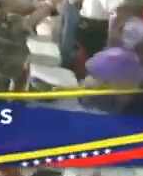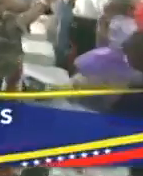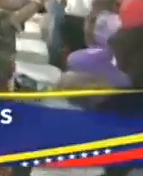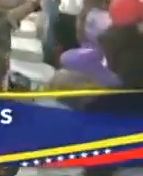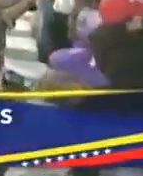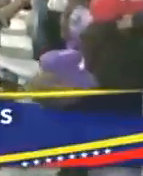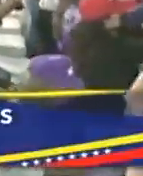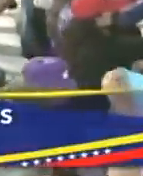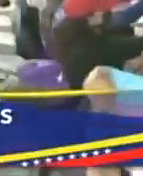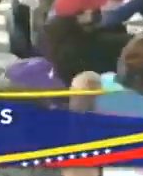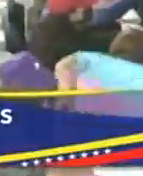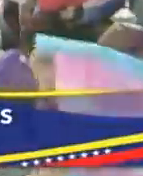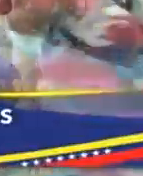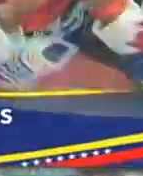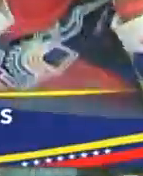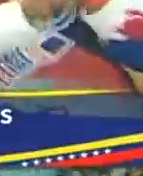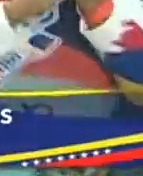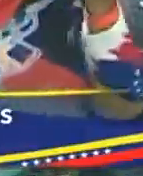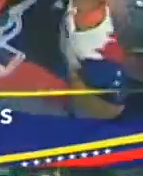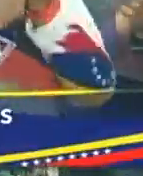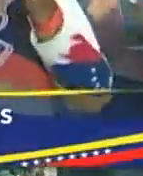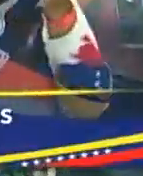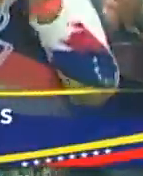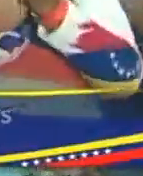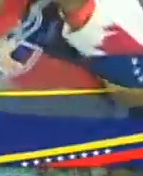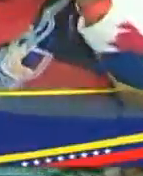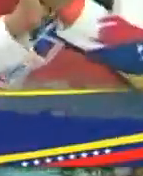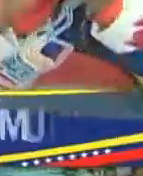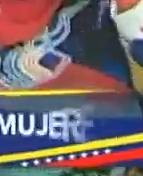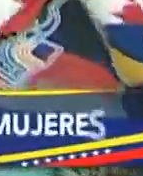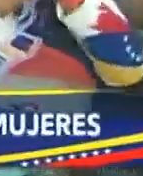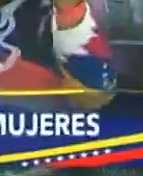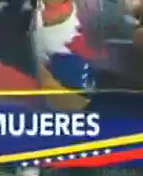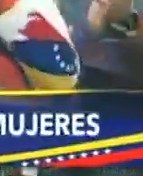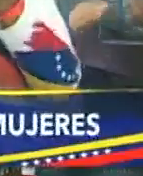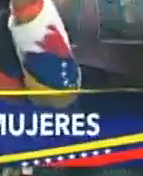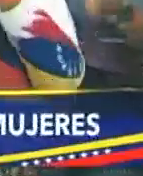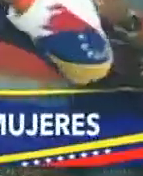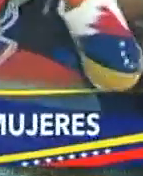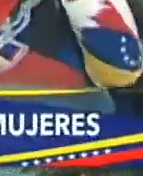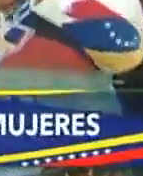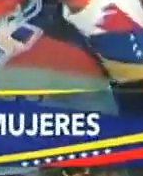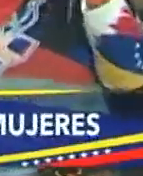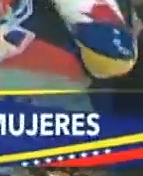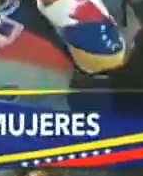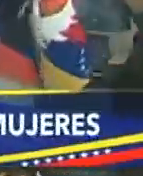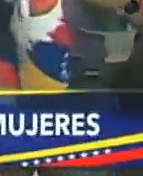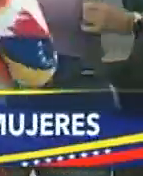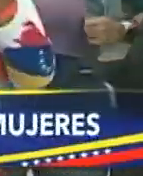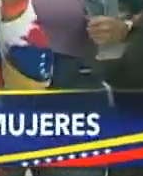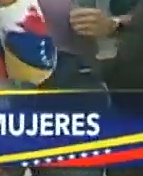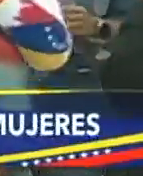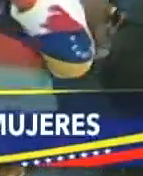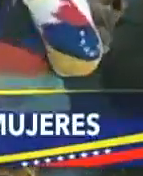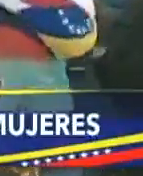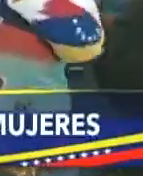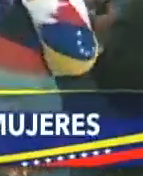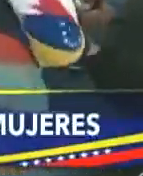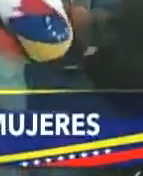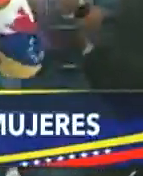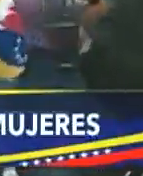de construcción de lo que han sido todas las políticas públicas que han visibilizado a la mujer venezolana en todos